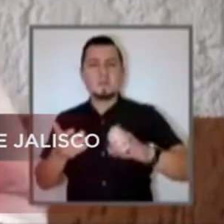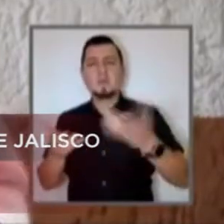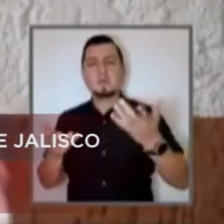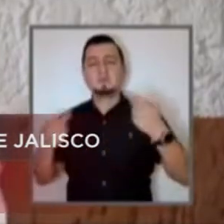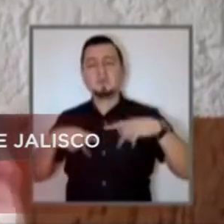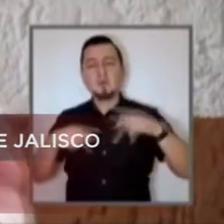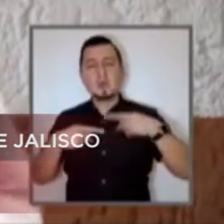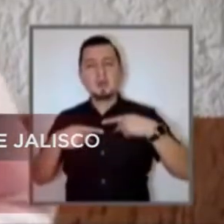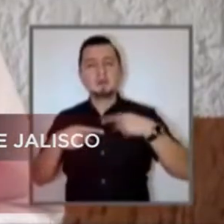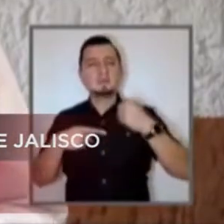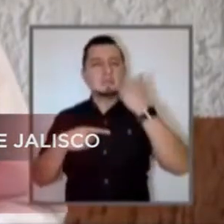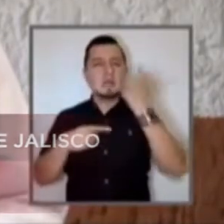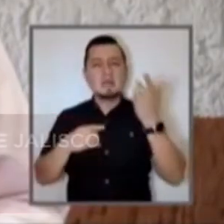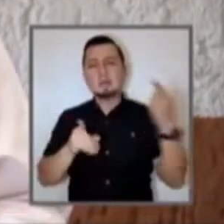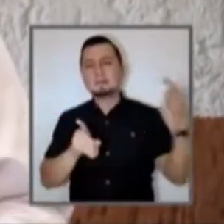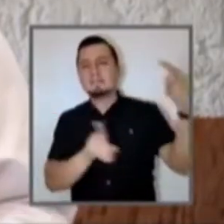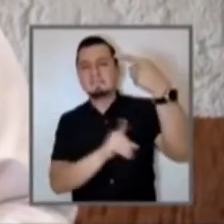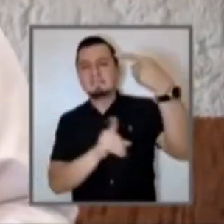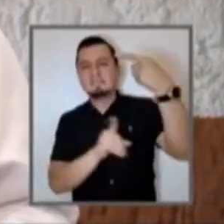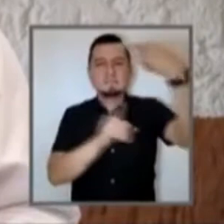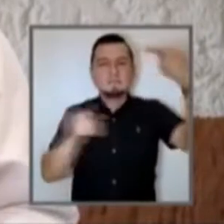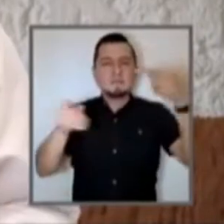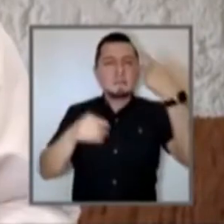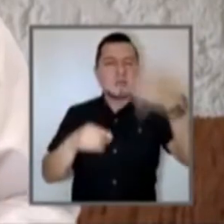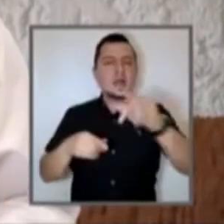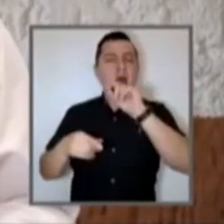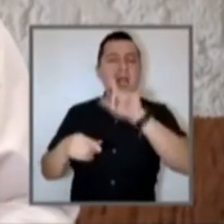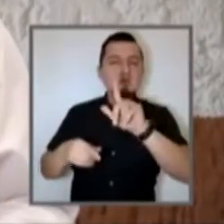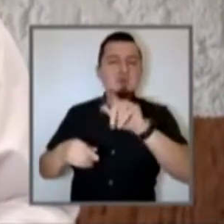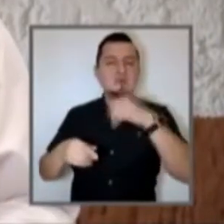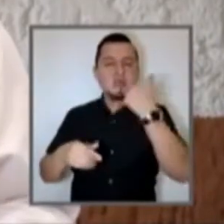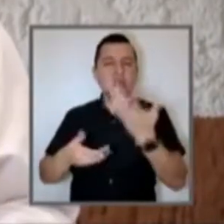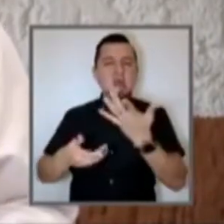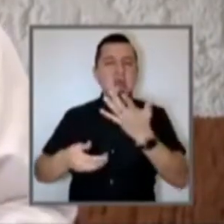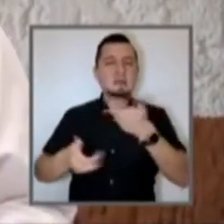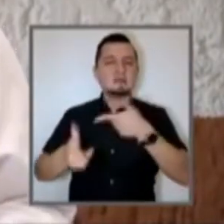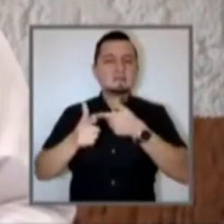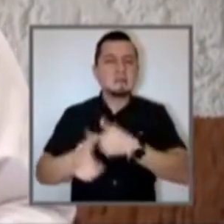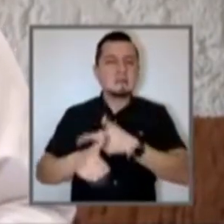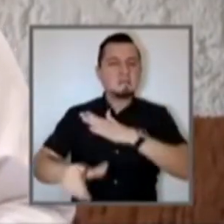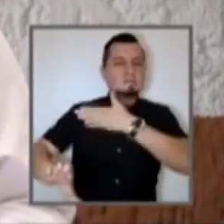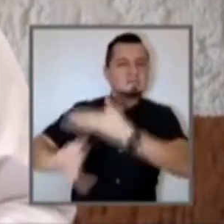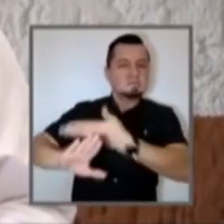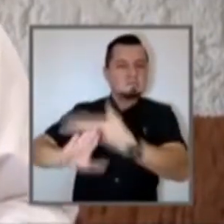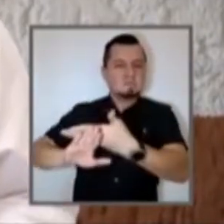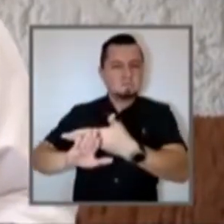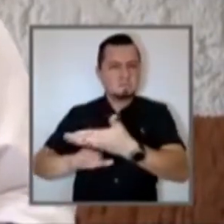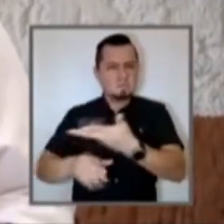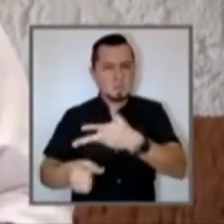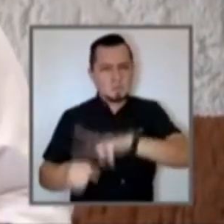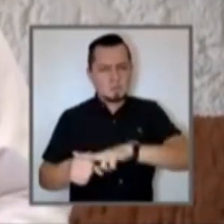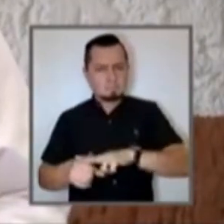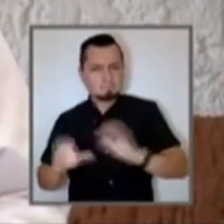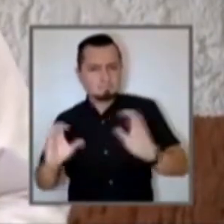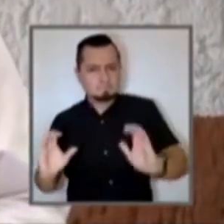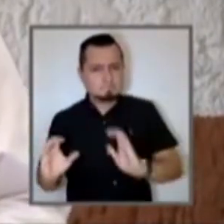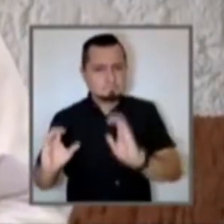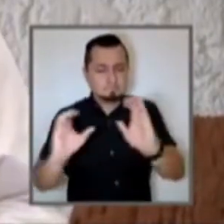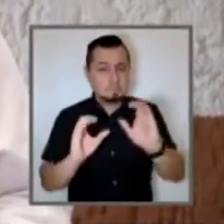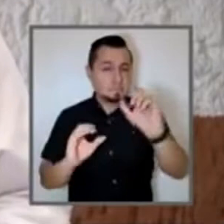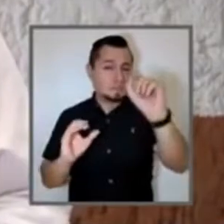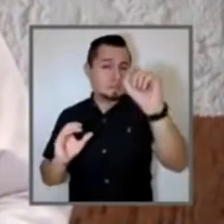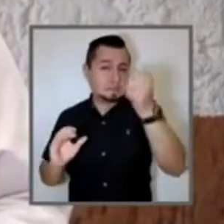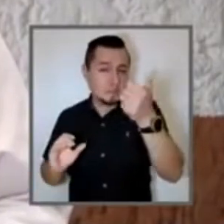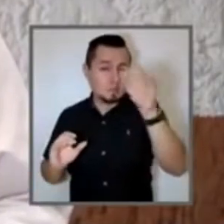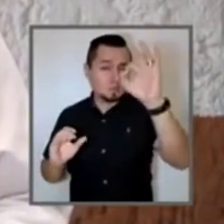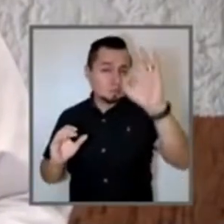que quieren que a Jalisco le vaya mal decir que está desbordada ya la infraestructura hospitalaria. Estamos al 26